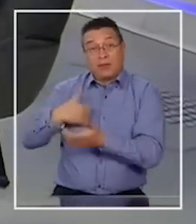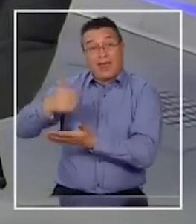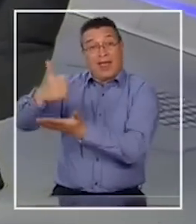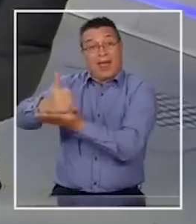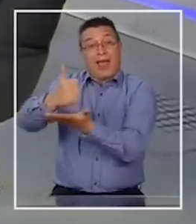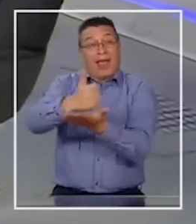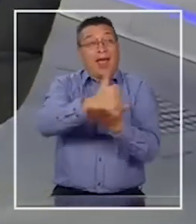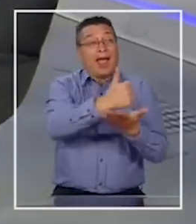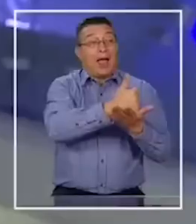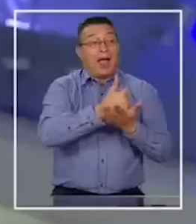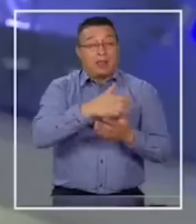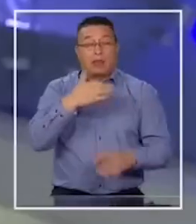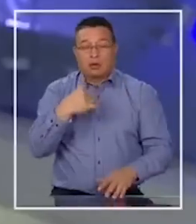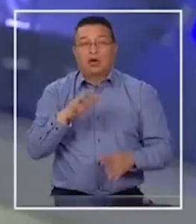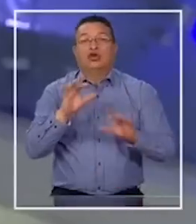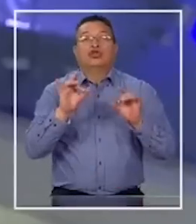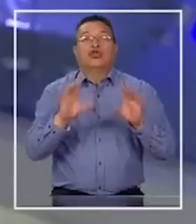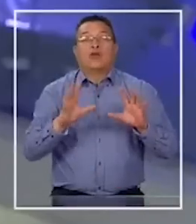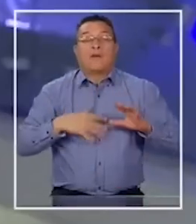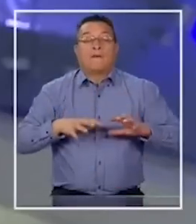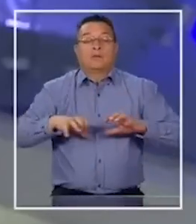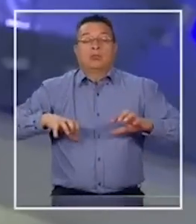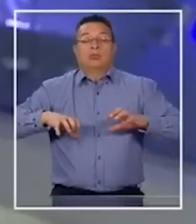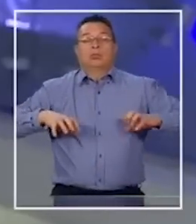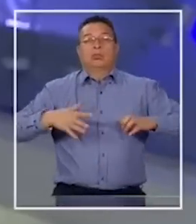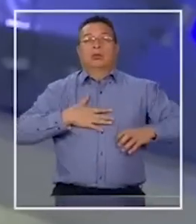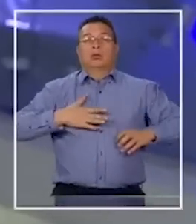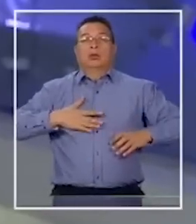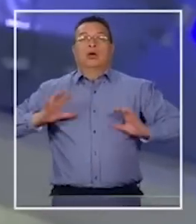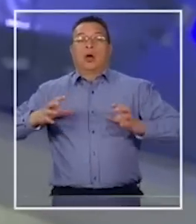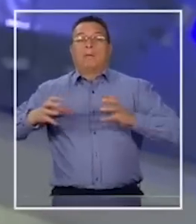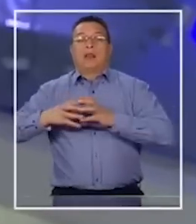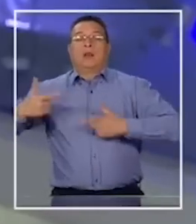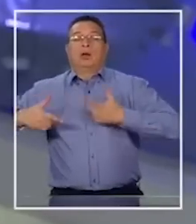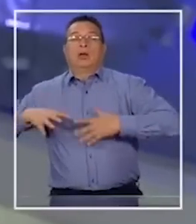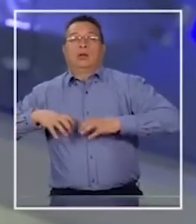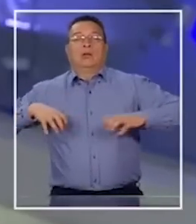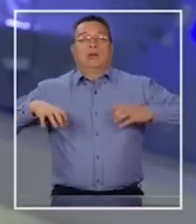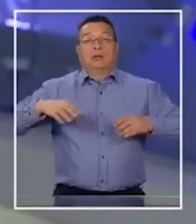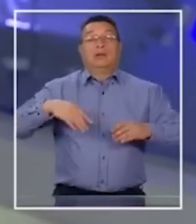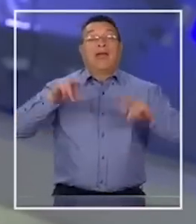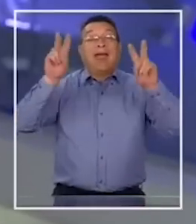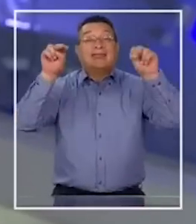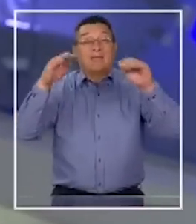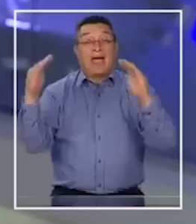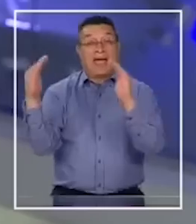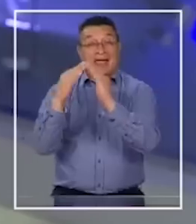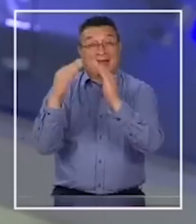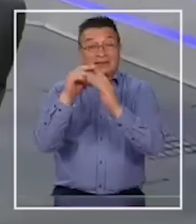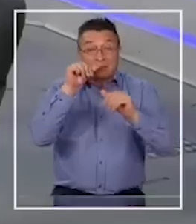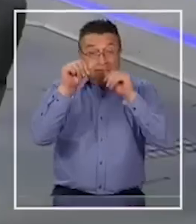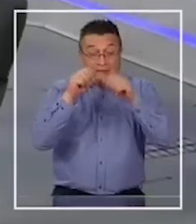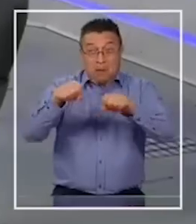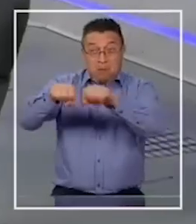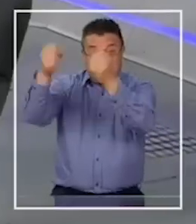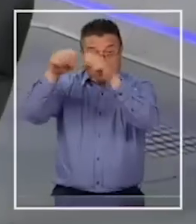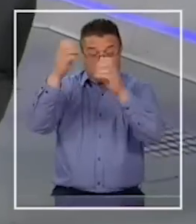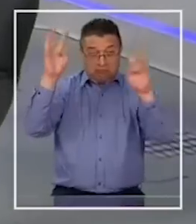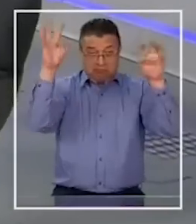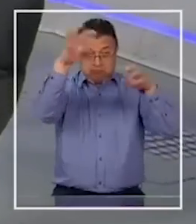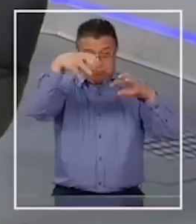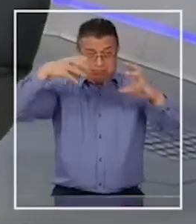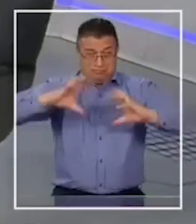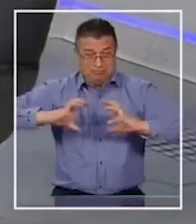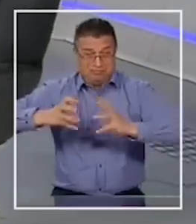que de repente tienden a reconocer domicilios demasiado estrecho ahora el tema de las casas narcos por ejemplo o esta actitud de enfrentar con medidas